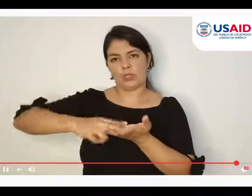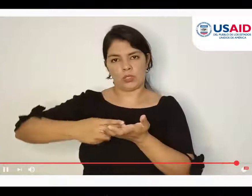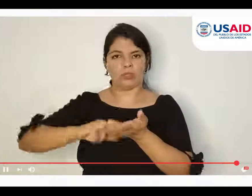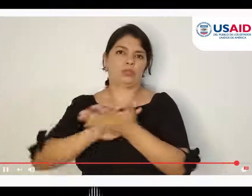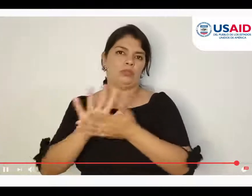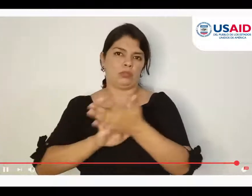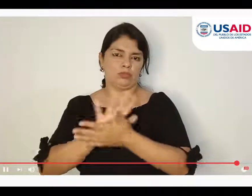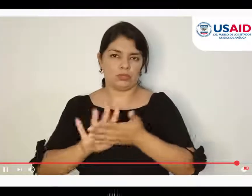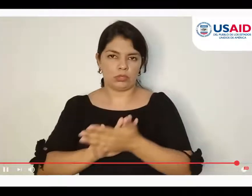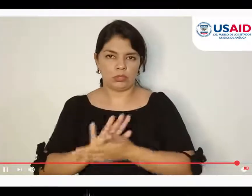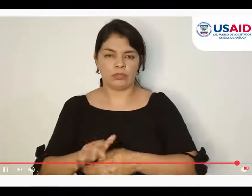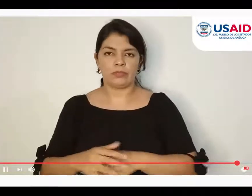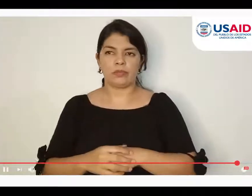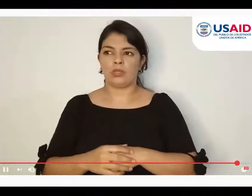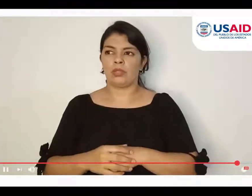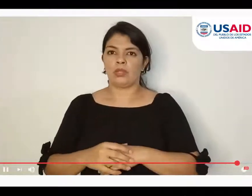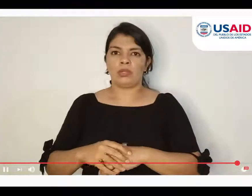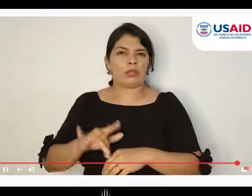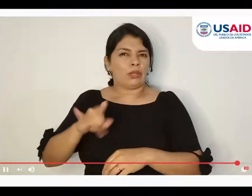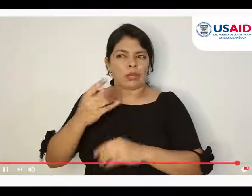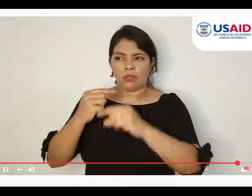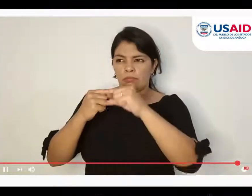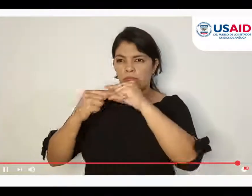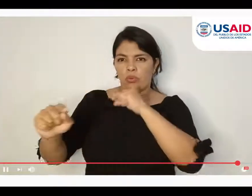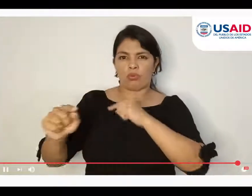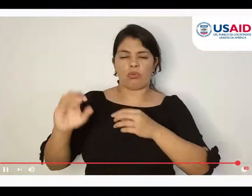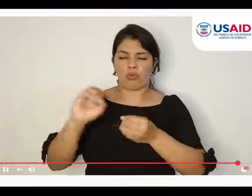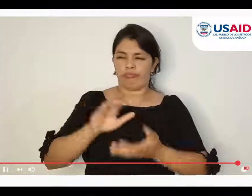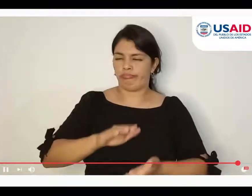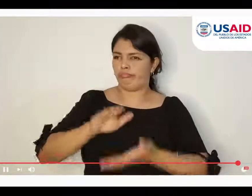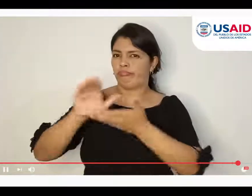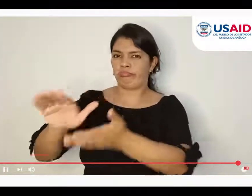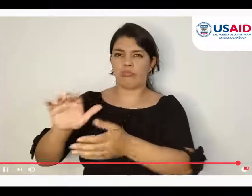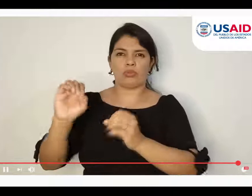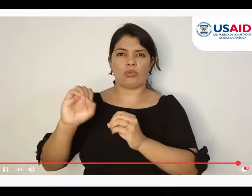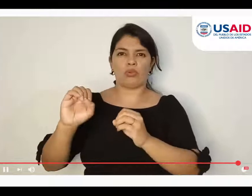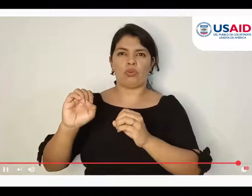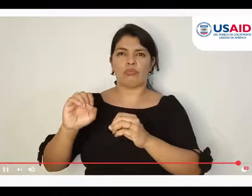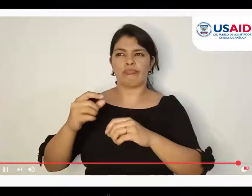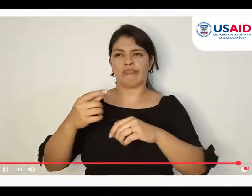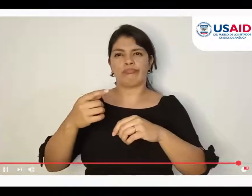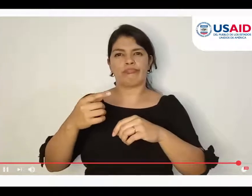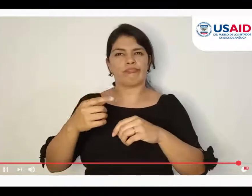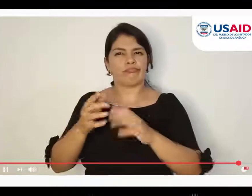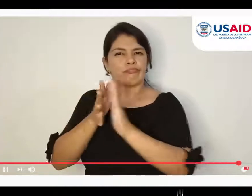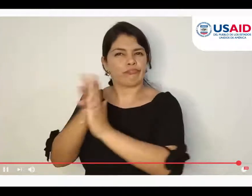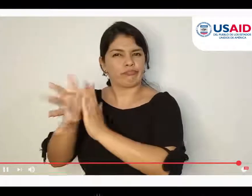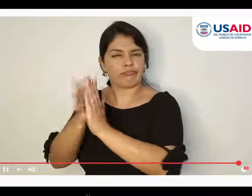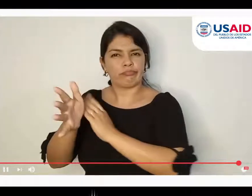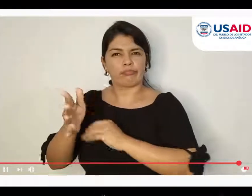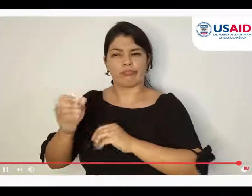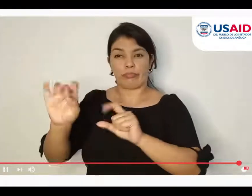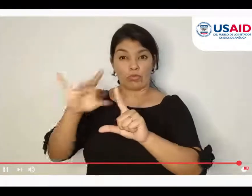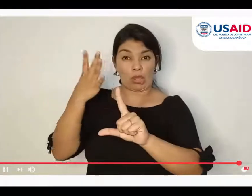de lengua de señas y además la totalidad del material que se le entrega a las personas con discapacidad